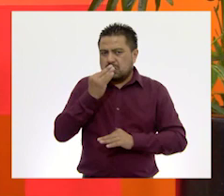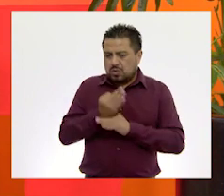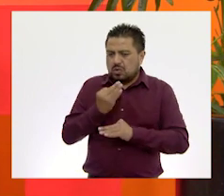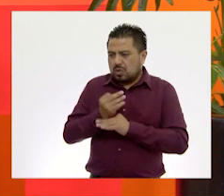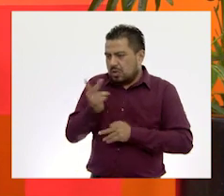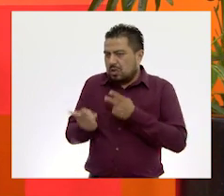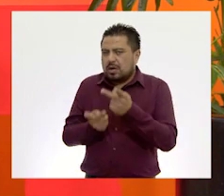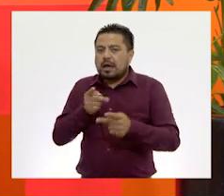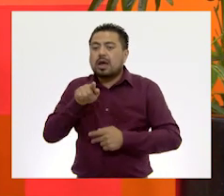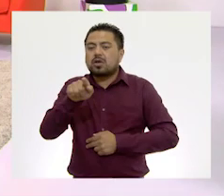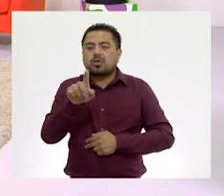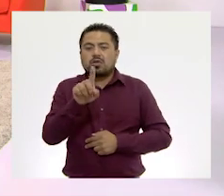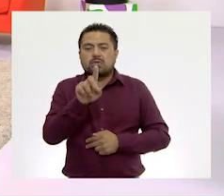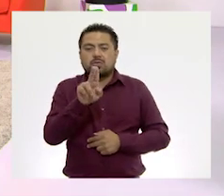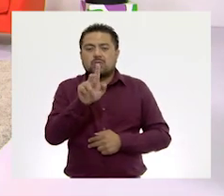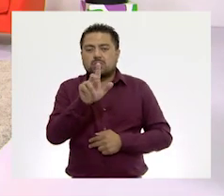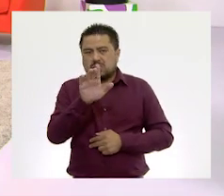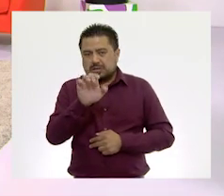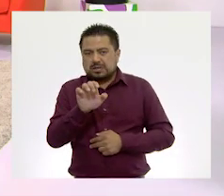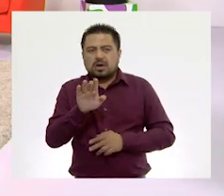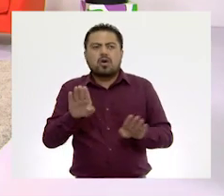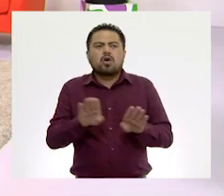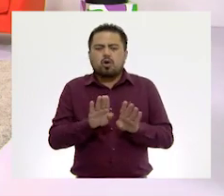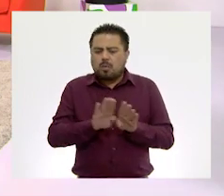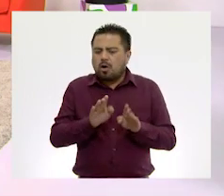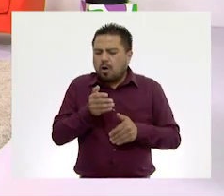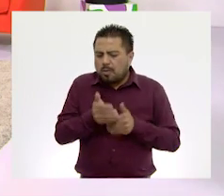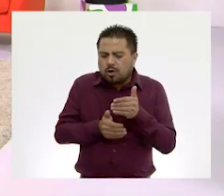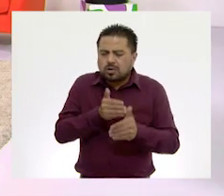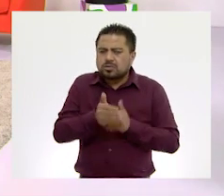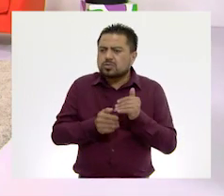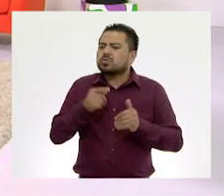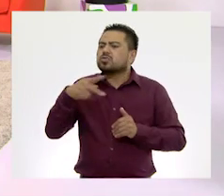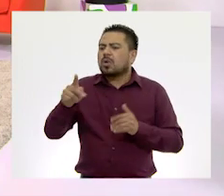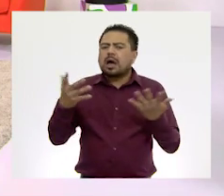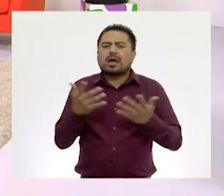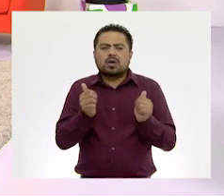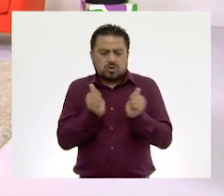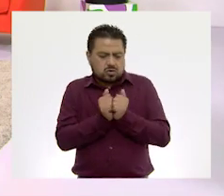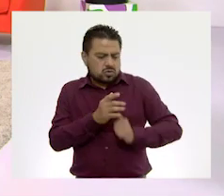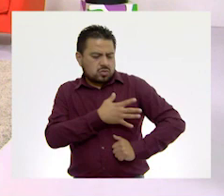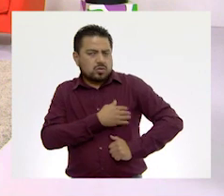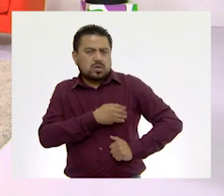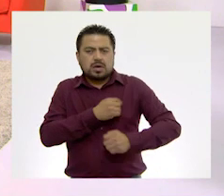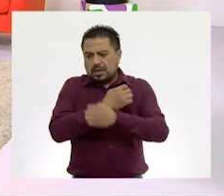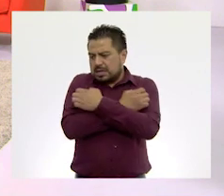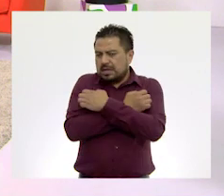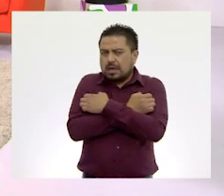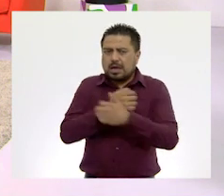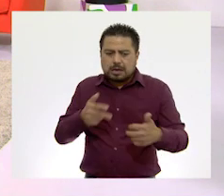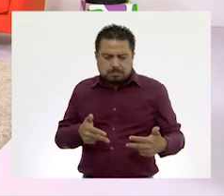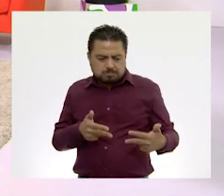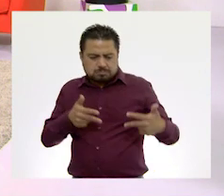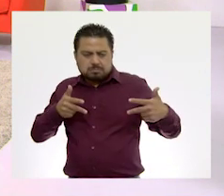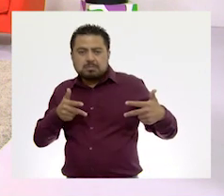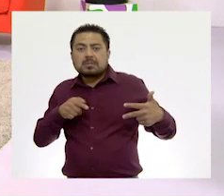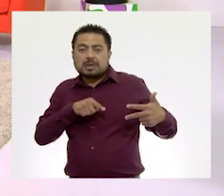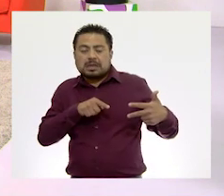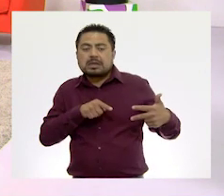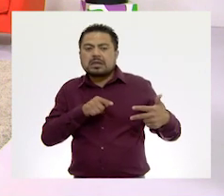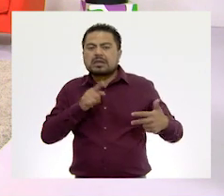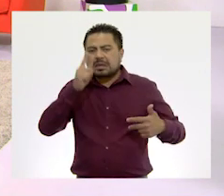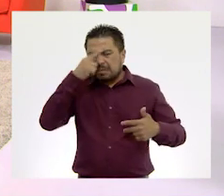preguntas para Dulce. ¿Cómo ha sido el proceso que has llevado con tus hijas en esta educación a distancia para